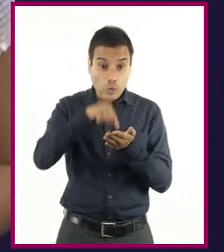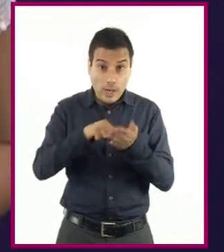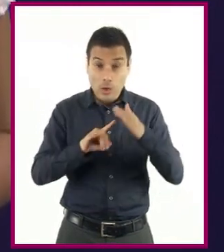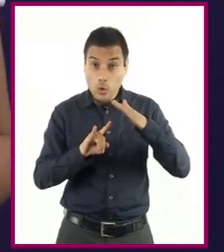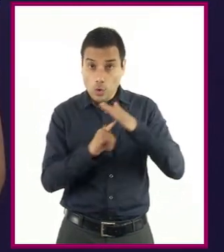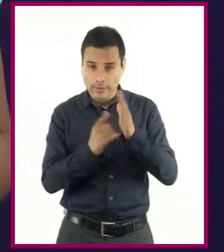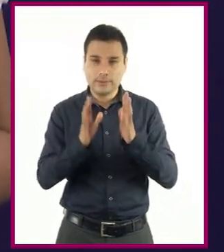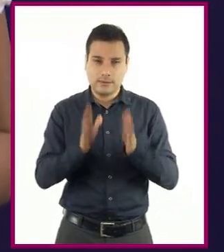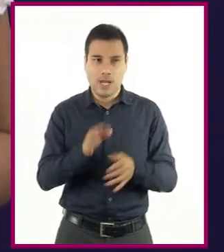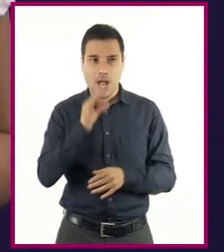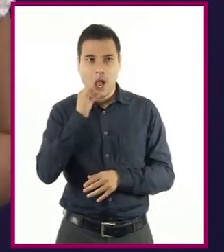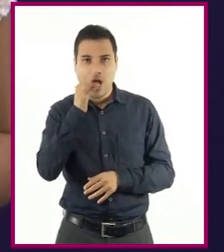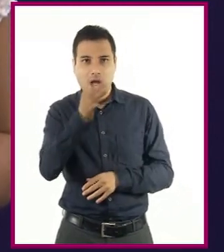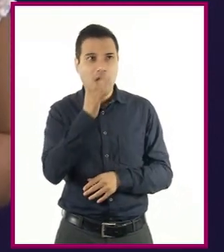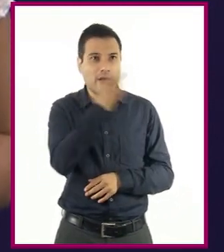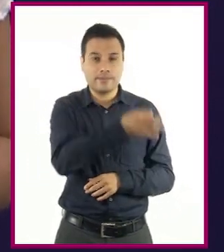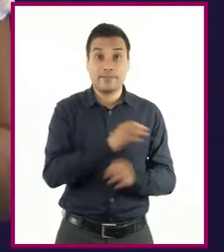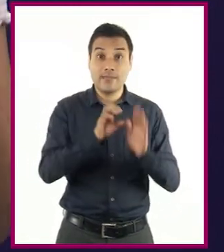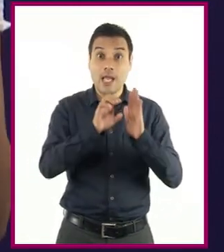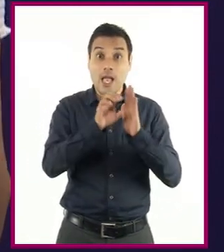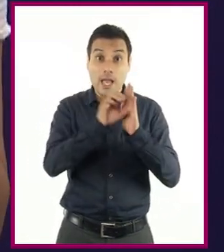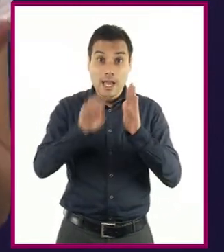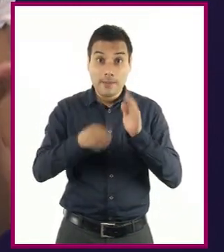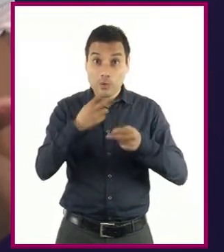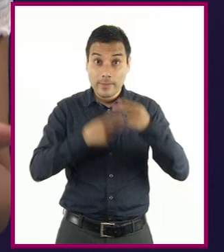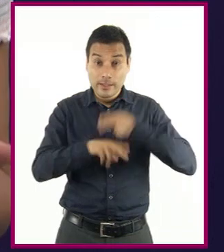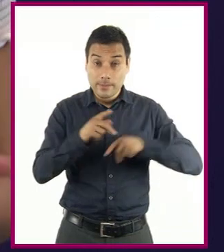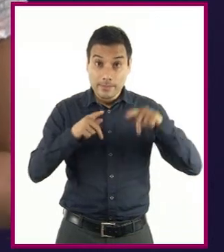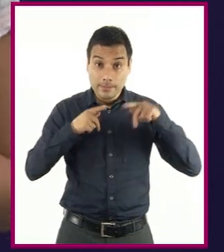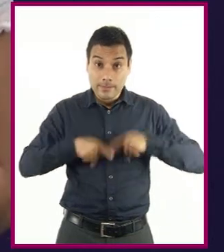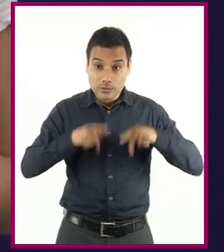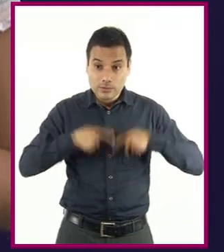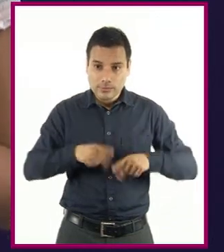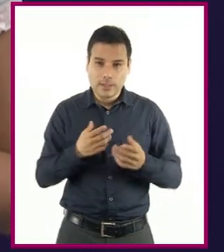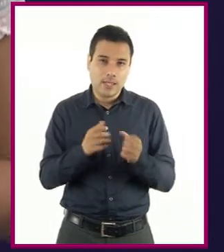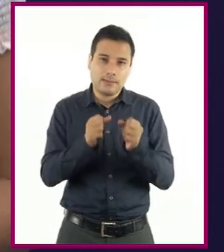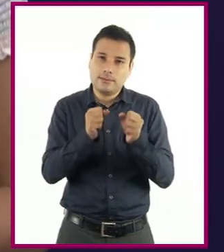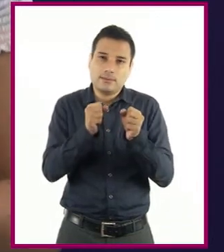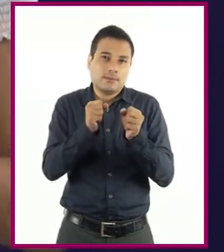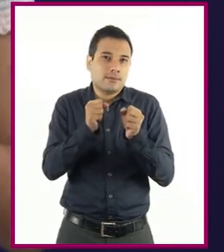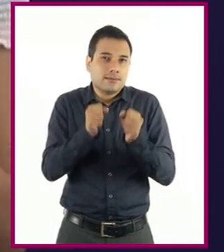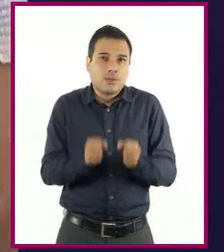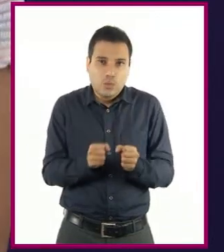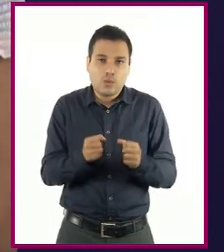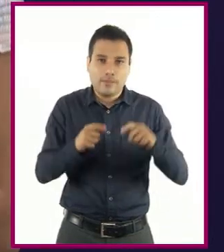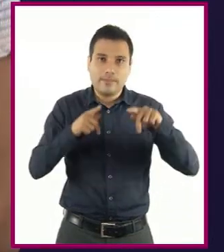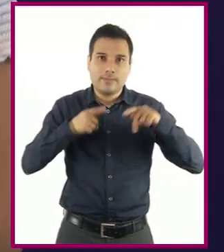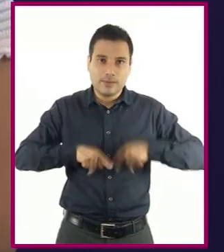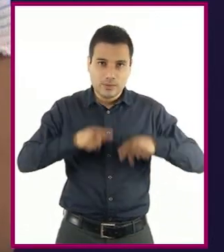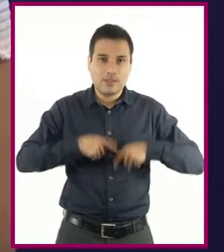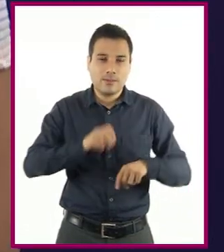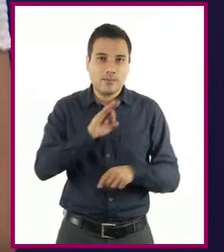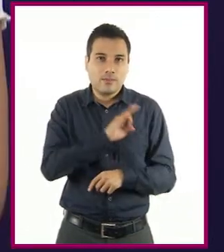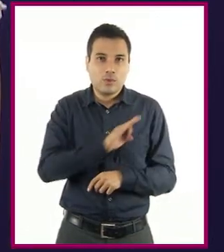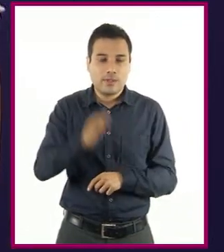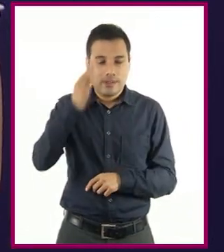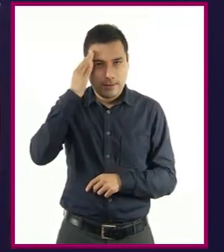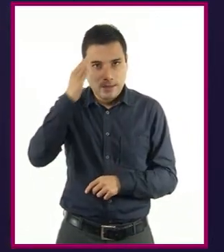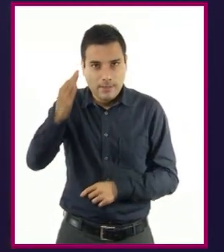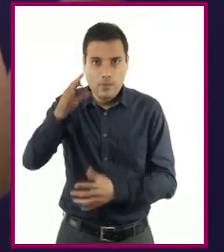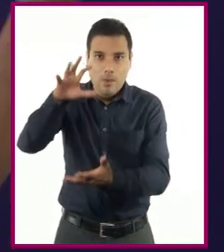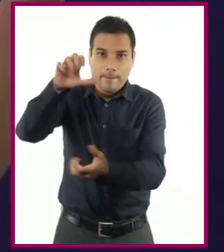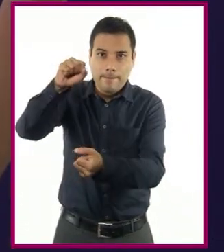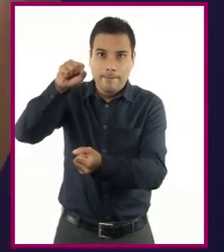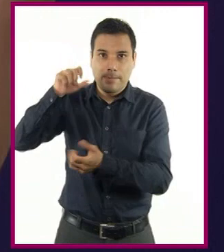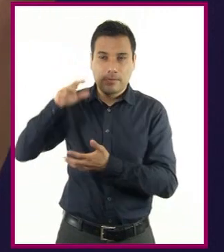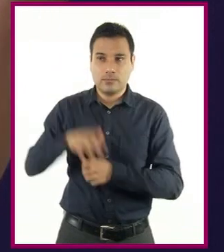exacto. Si hubiese llegado algún invitado, sería para él la prueba de la existencia de viajeros en el tiempo.